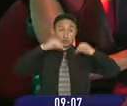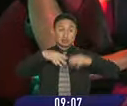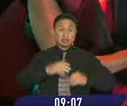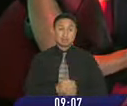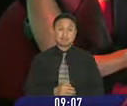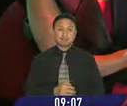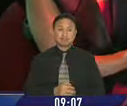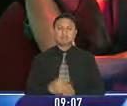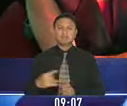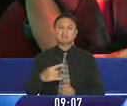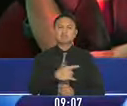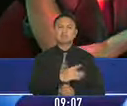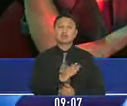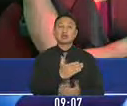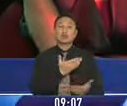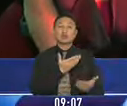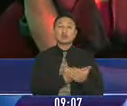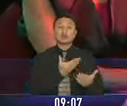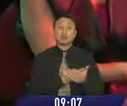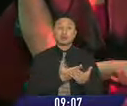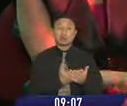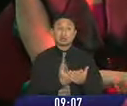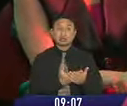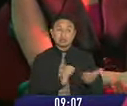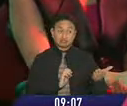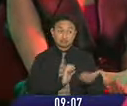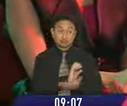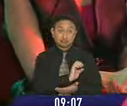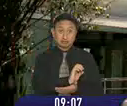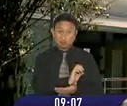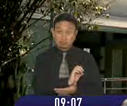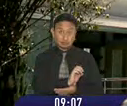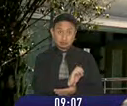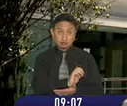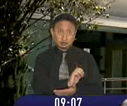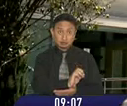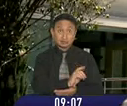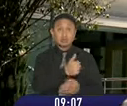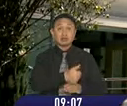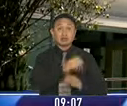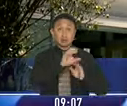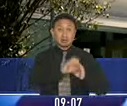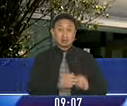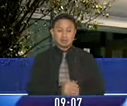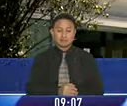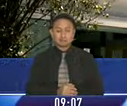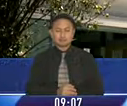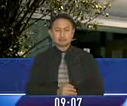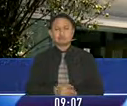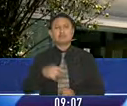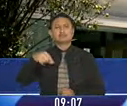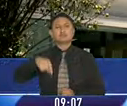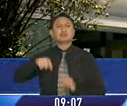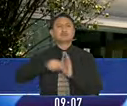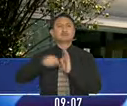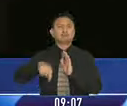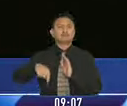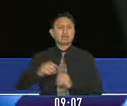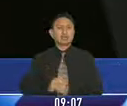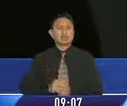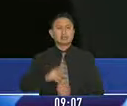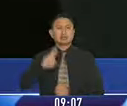que esta propuesta no sea rechazada una vez más por la Corte, la constitucionalista Jimena